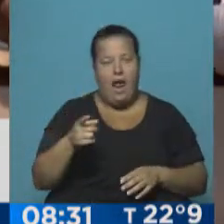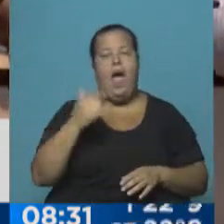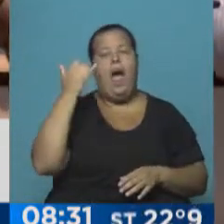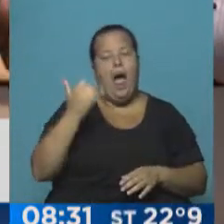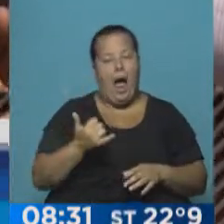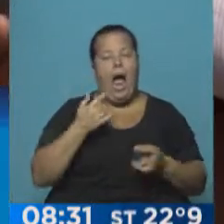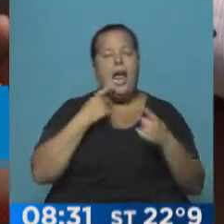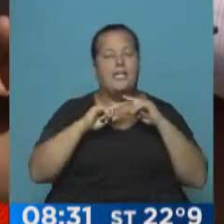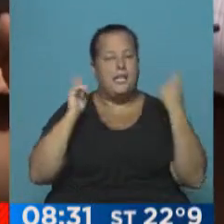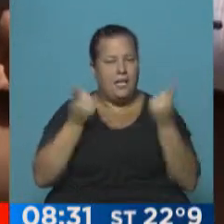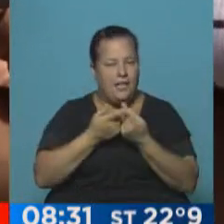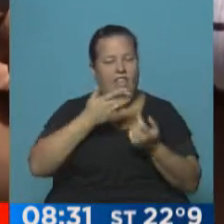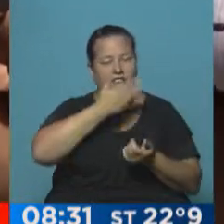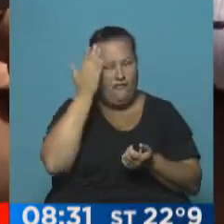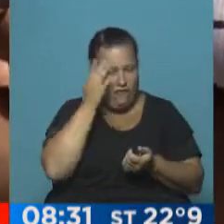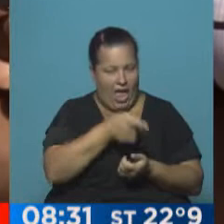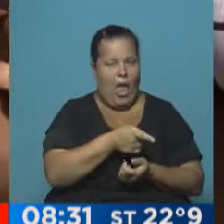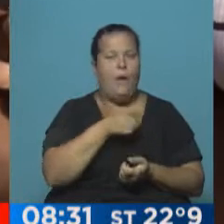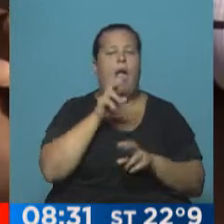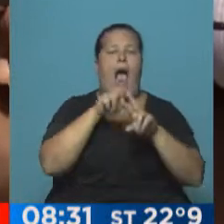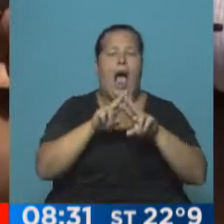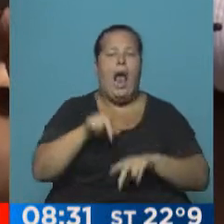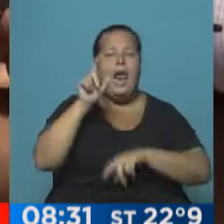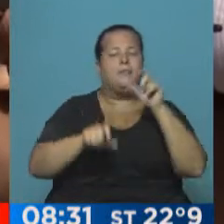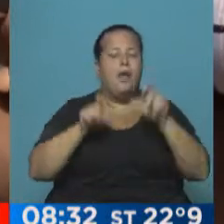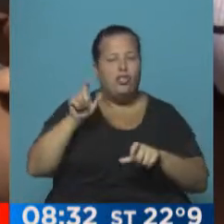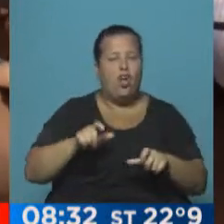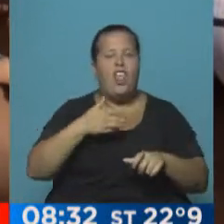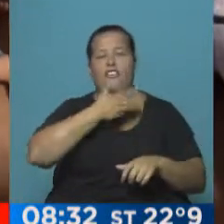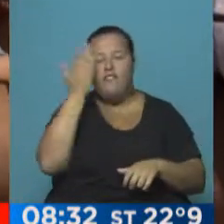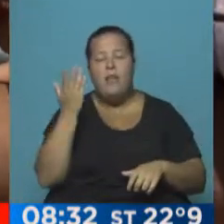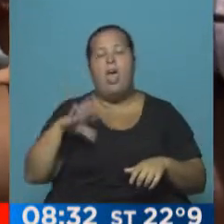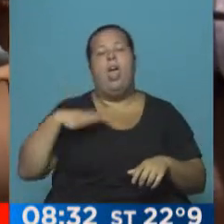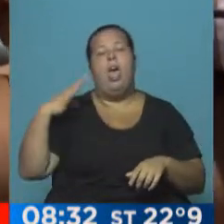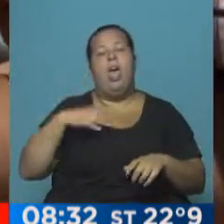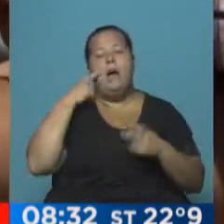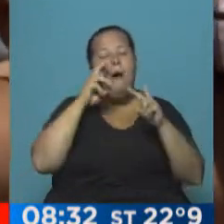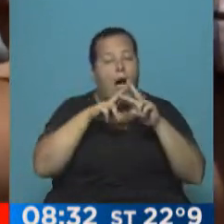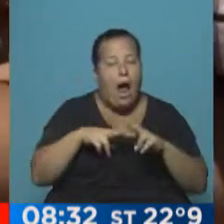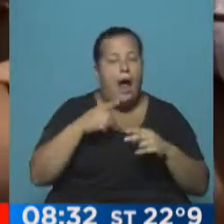tienen un consultorio de febriles que atienden a los pacientes que tengan fiebre para que puedan